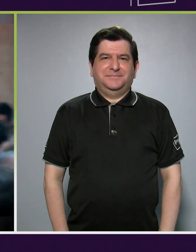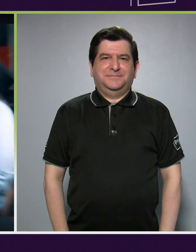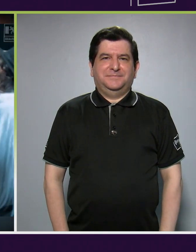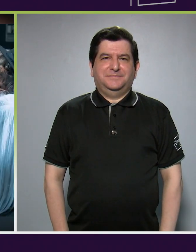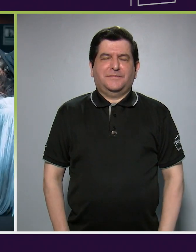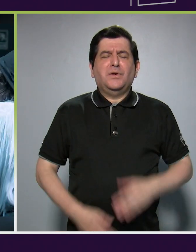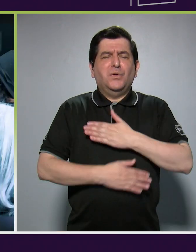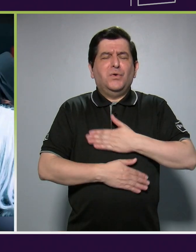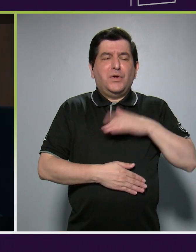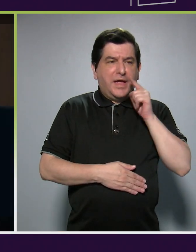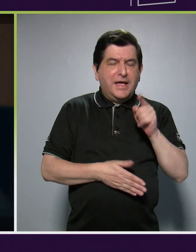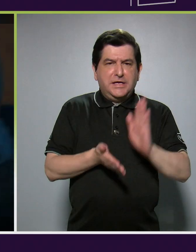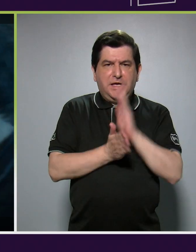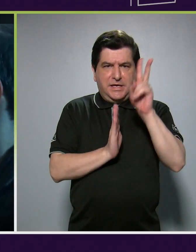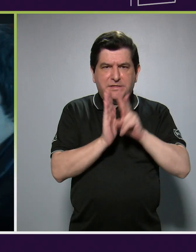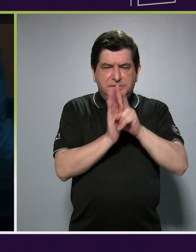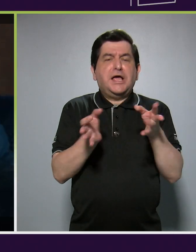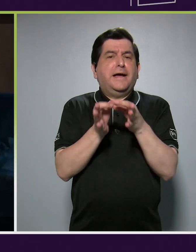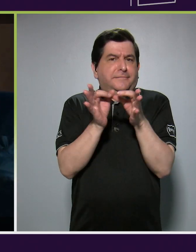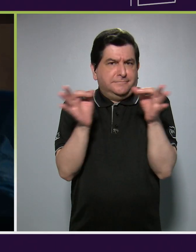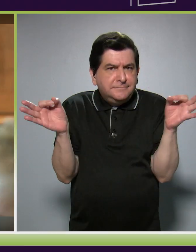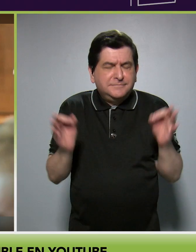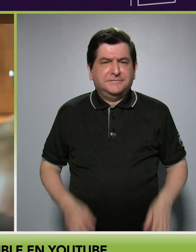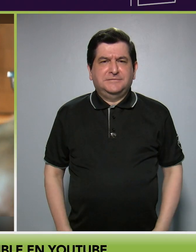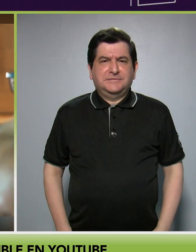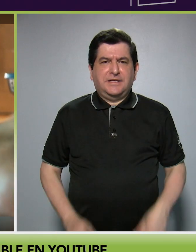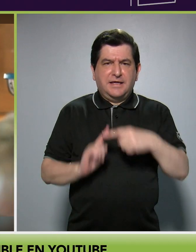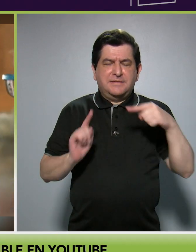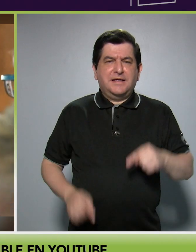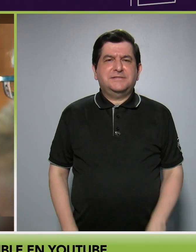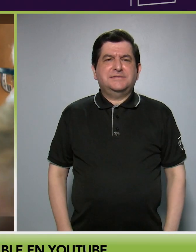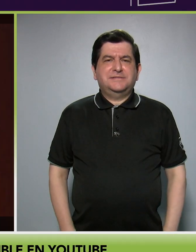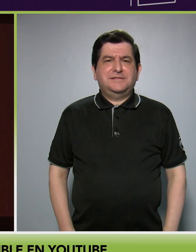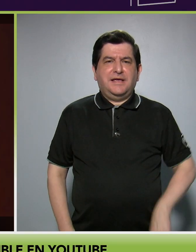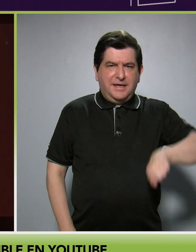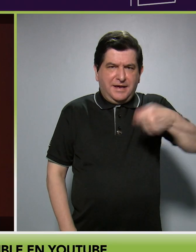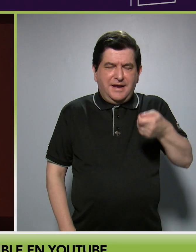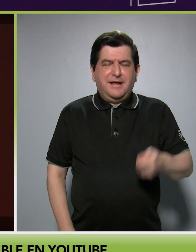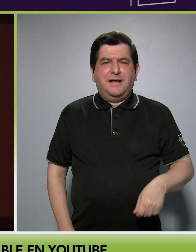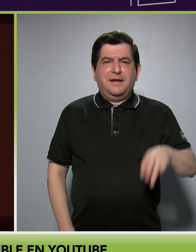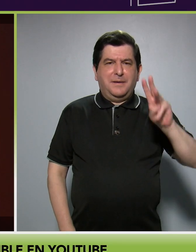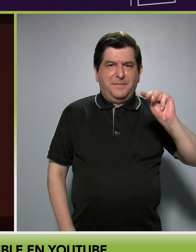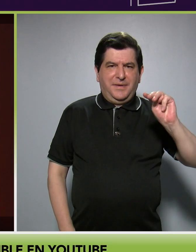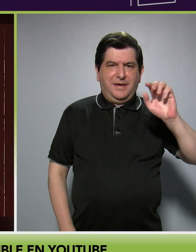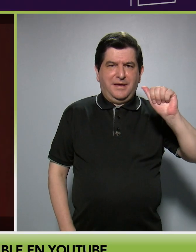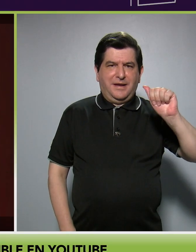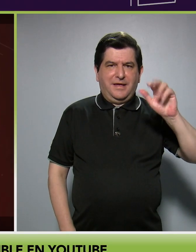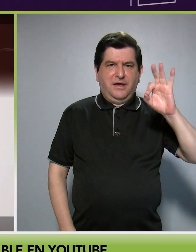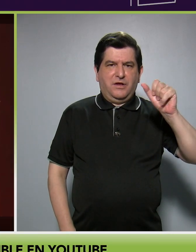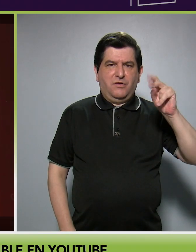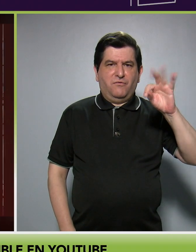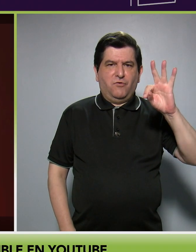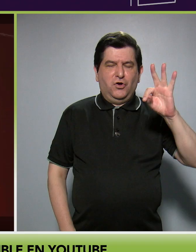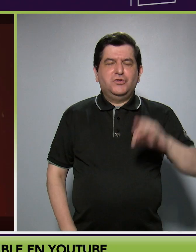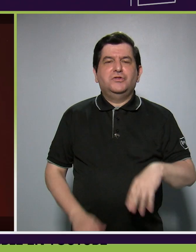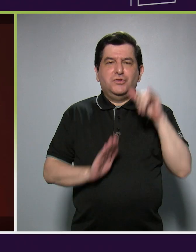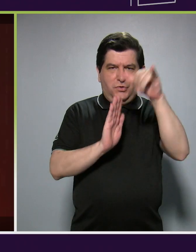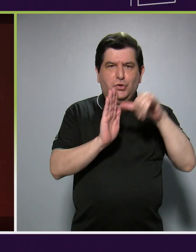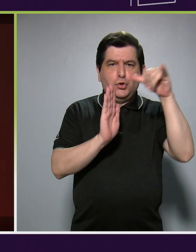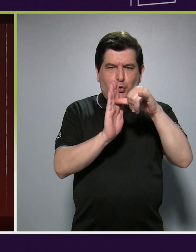Puede disfrutar de este documental de manera gratuita desde el canal de Miguel Ángel Font en la plataforma YouTube.